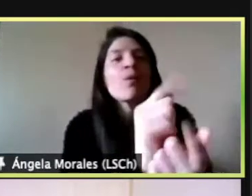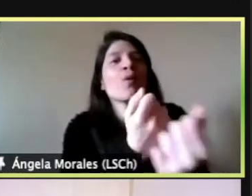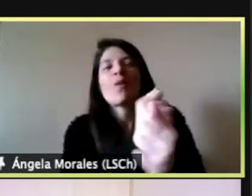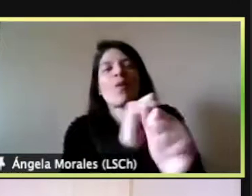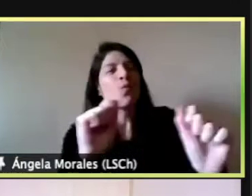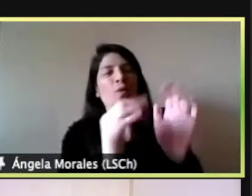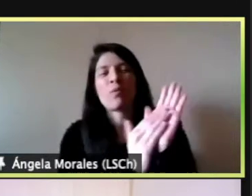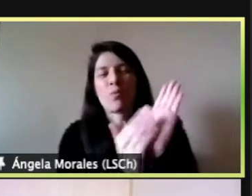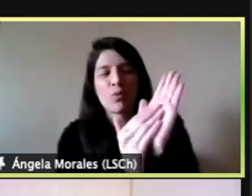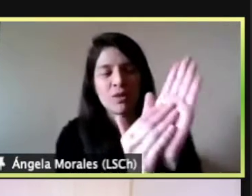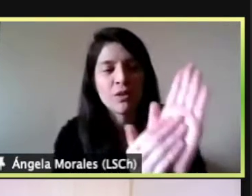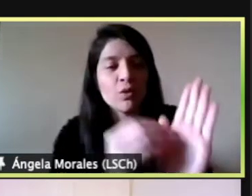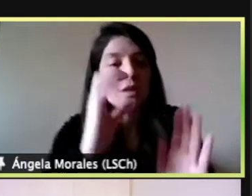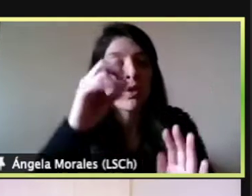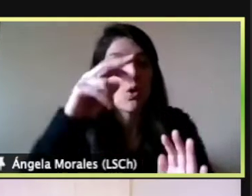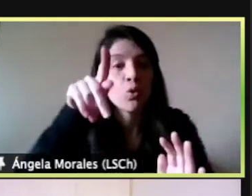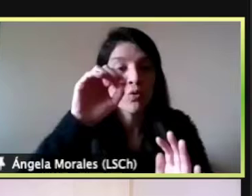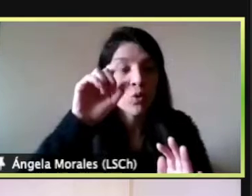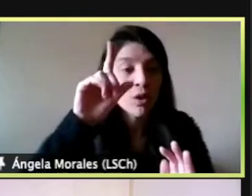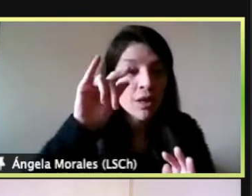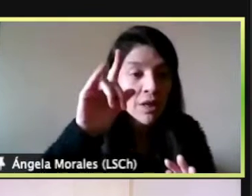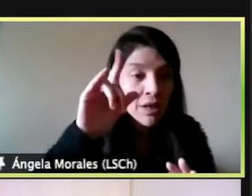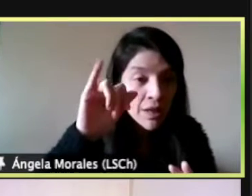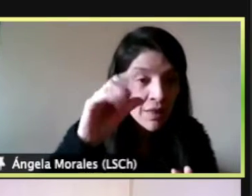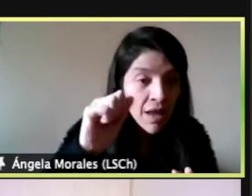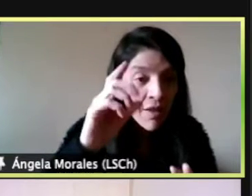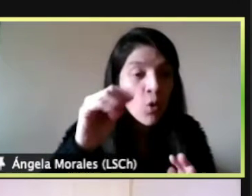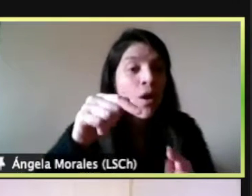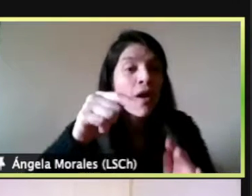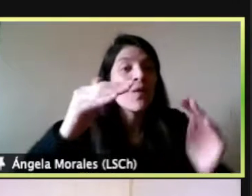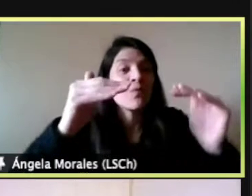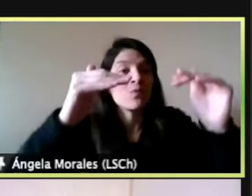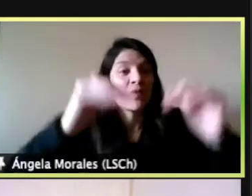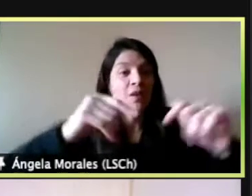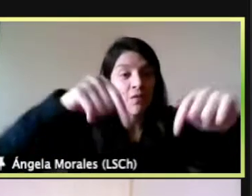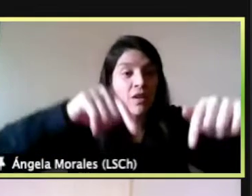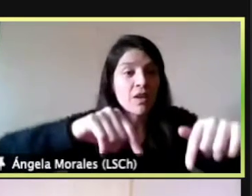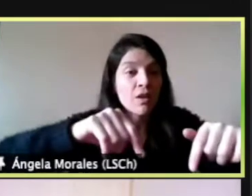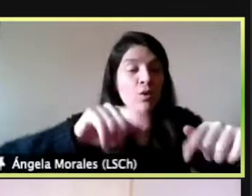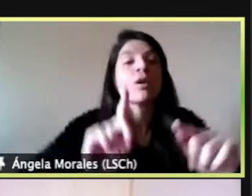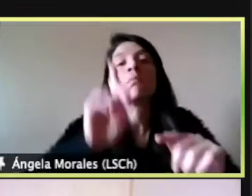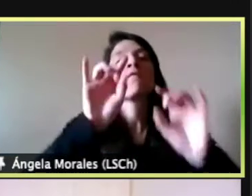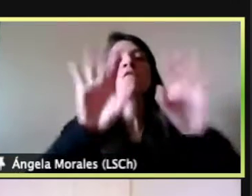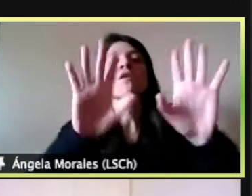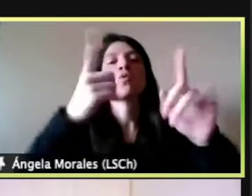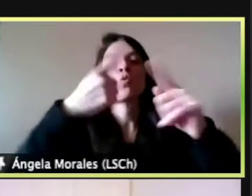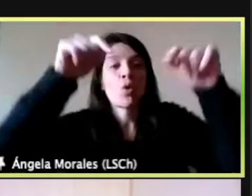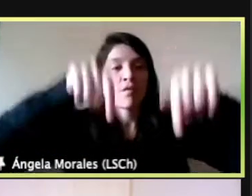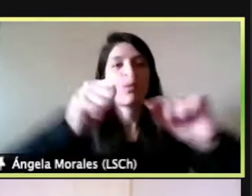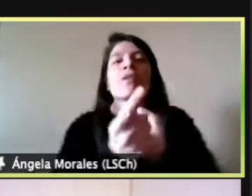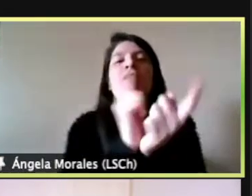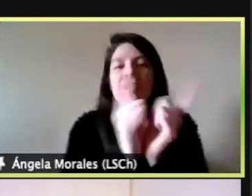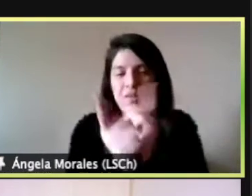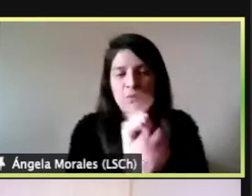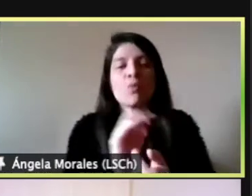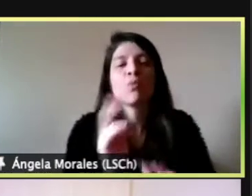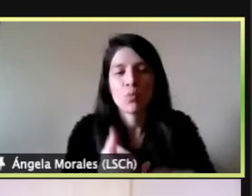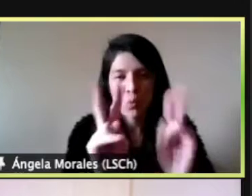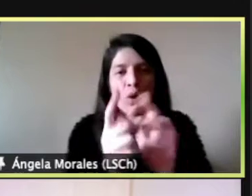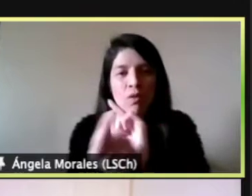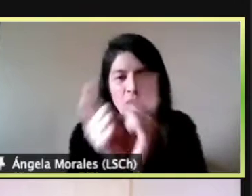estas tablas asociadas a cada una de las tablas anteriores y por lo tanto podemos tener un valor reflejado